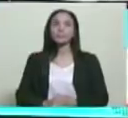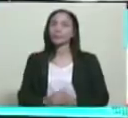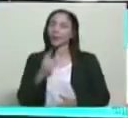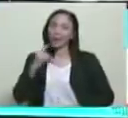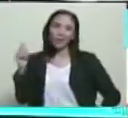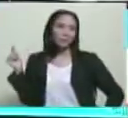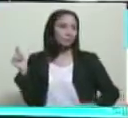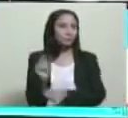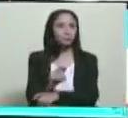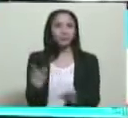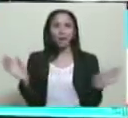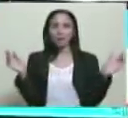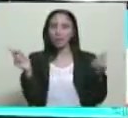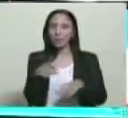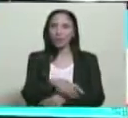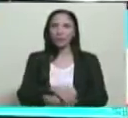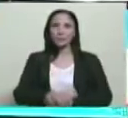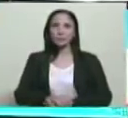pa...